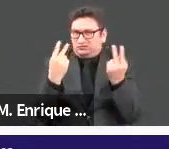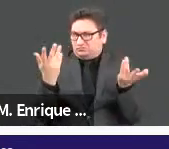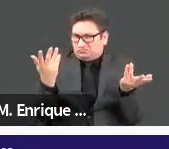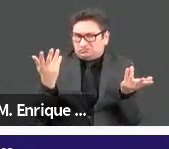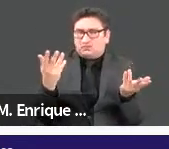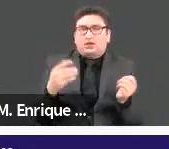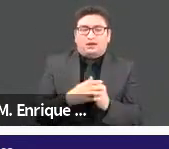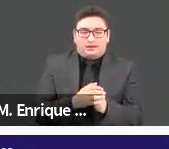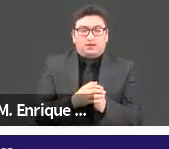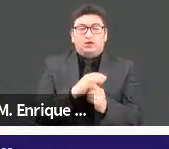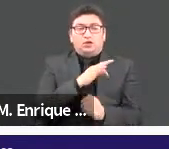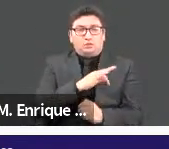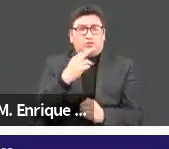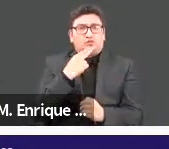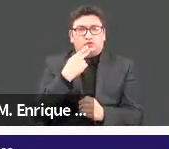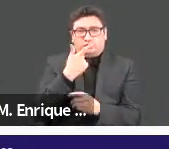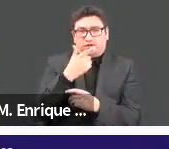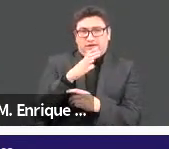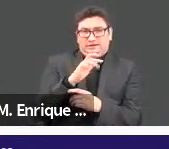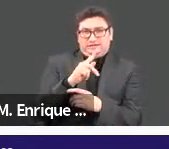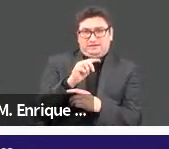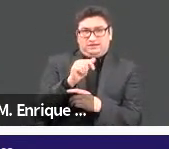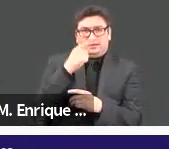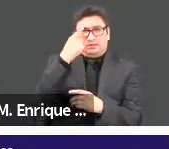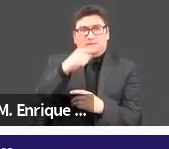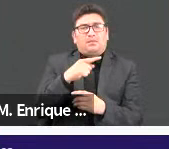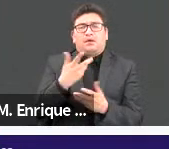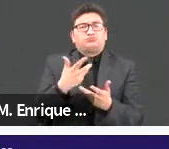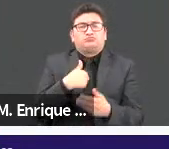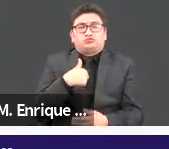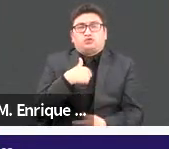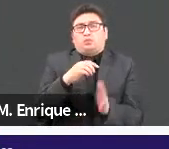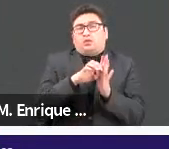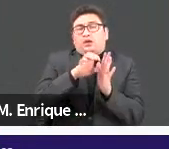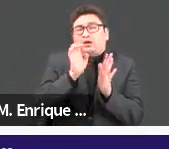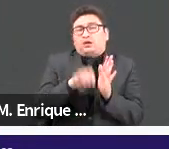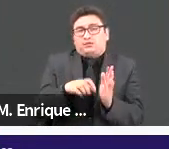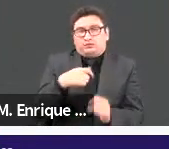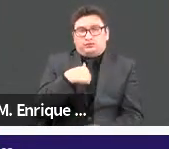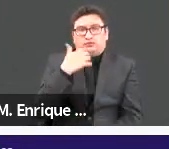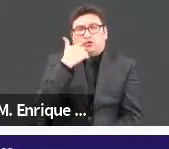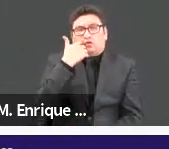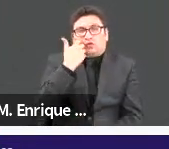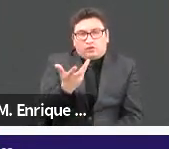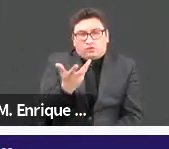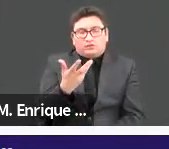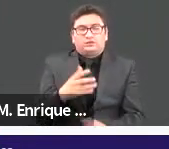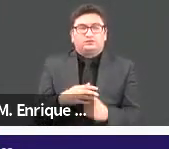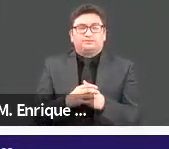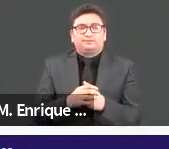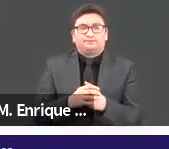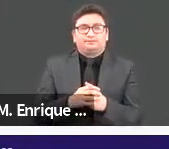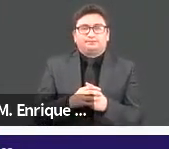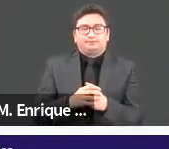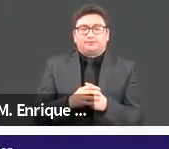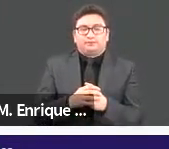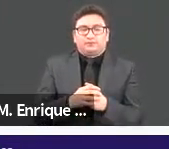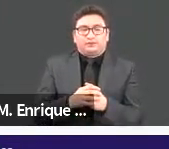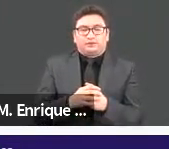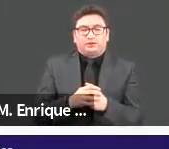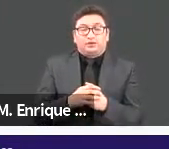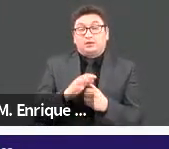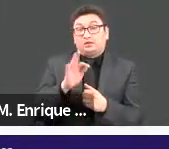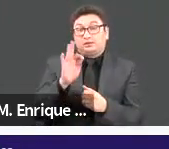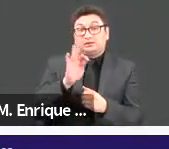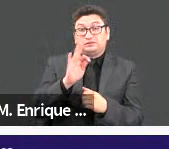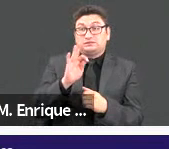Pues me puede ser de utilidad esta gaceta si yo quiero, ¿sí?, en un momento dado, ir a tal vez a